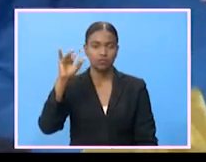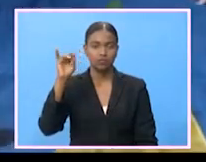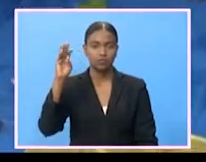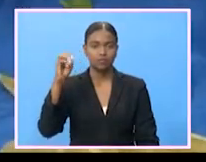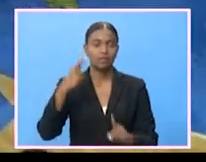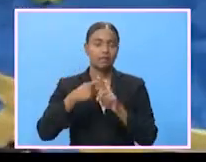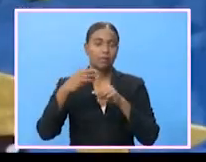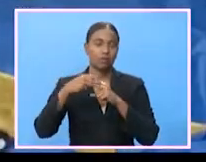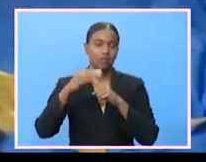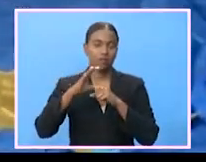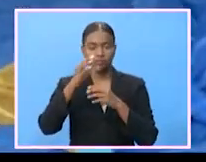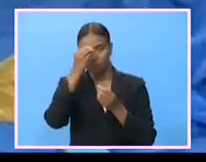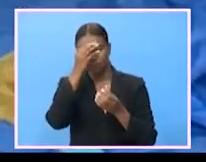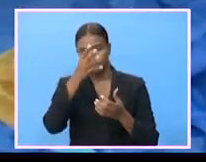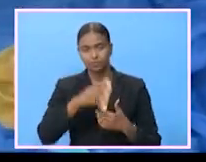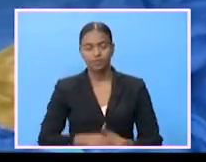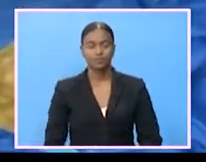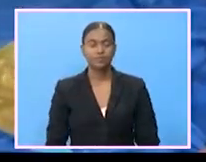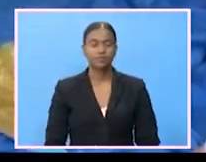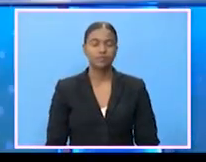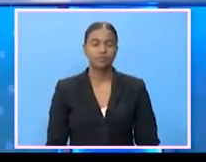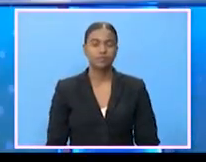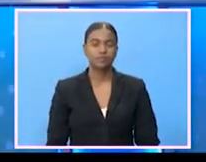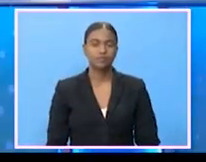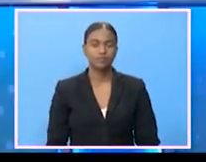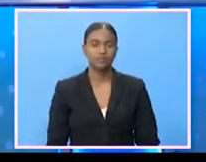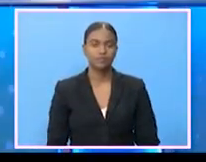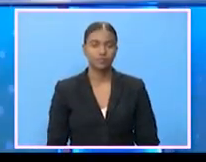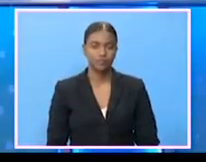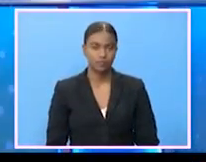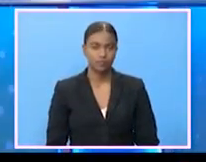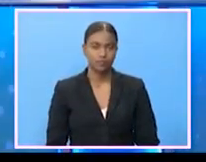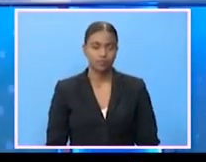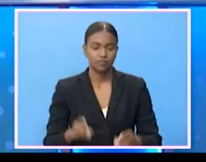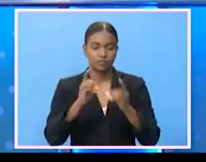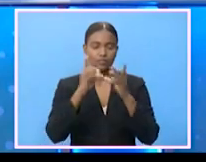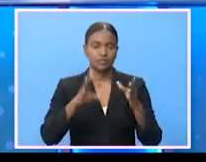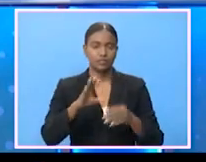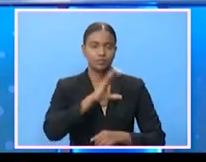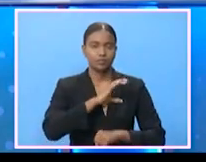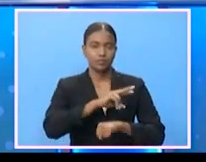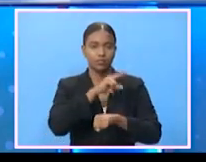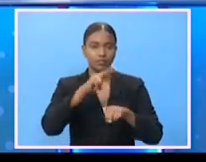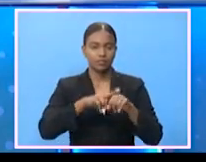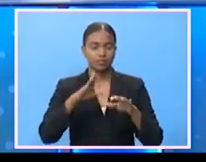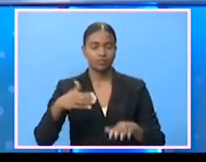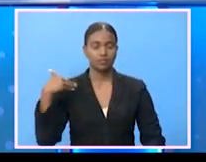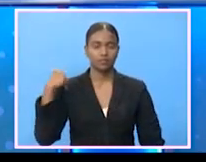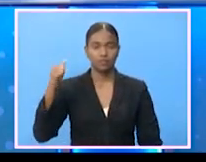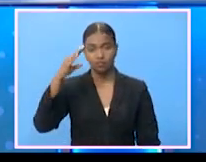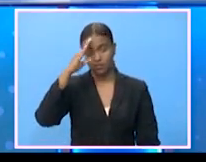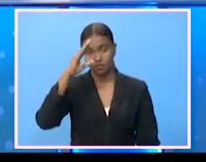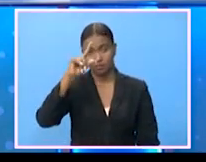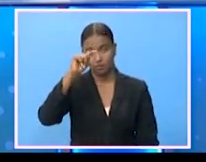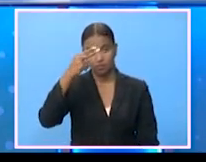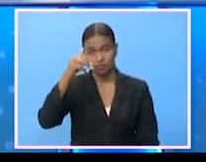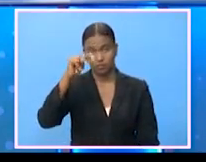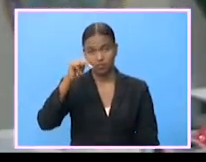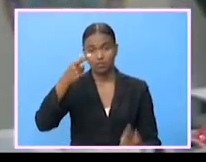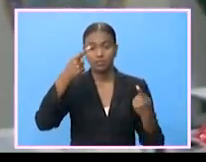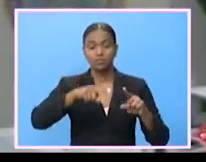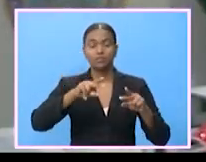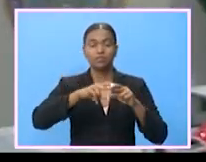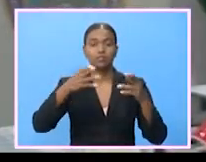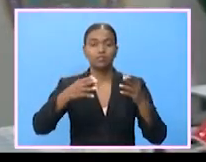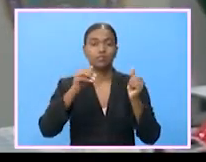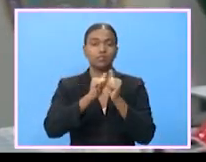Montecristi, Melvin Toribio. Señores, el director de la Policía Nacional, general Alberto Ten, tuvo un